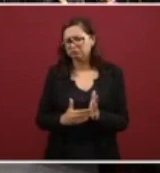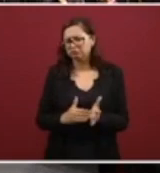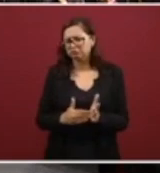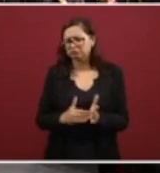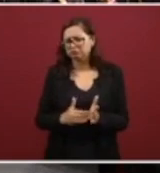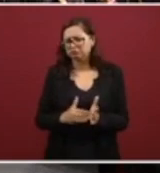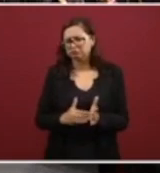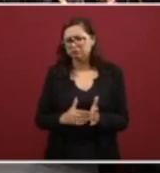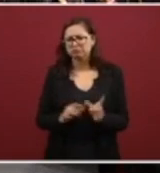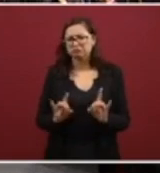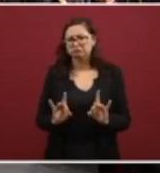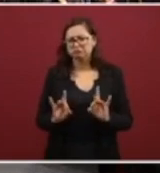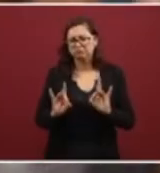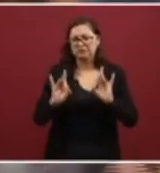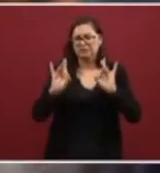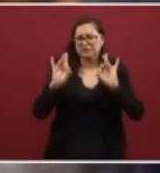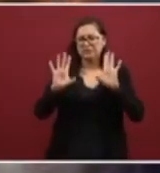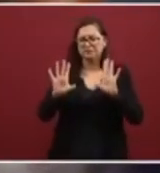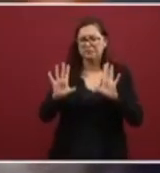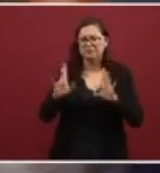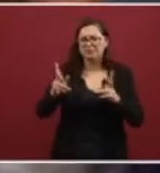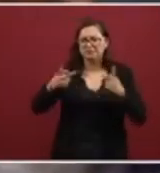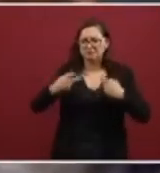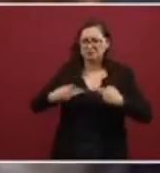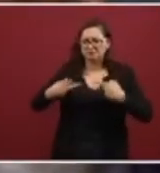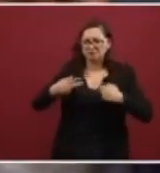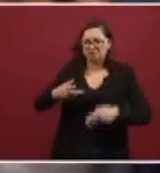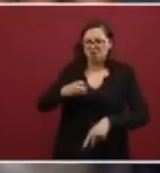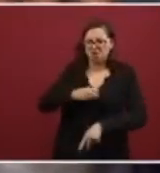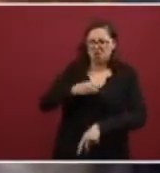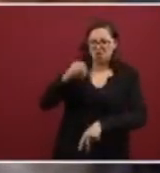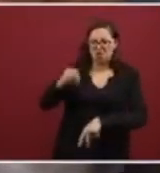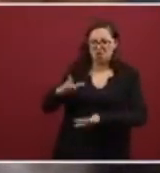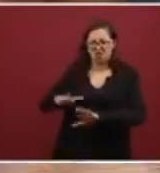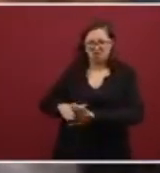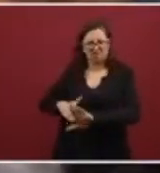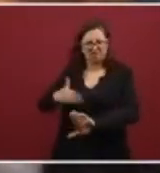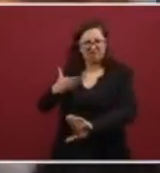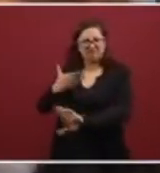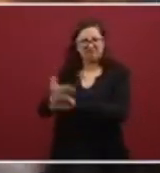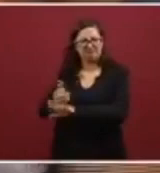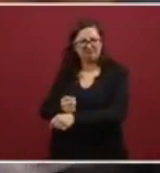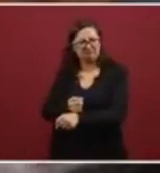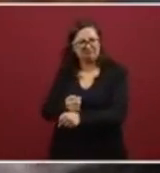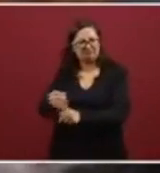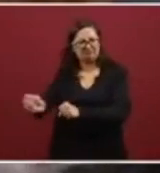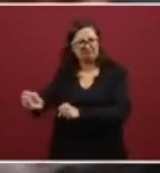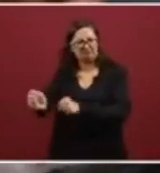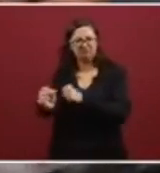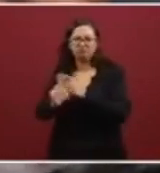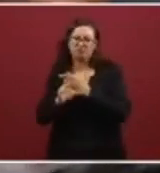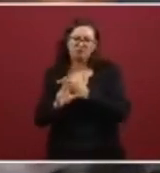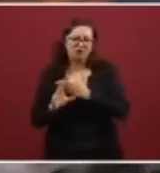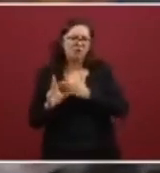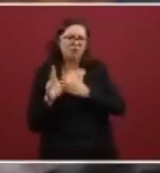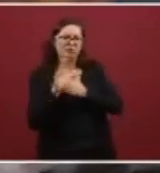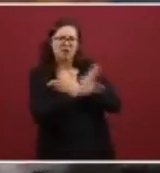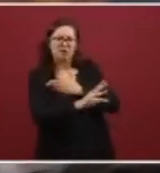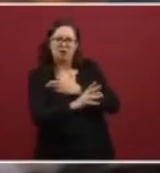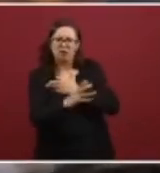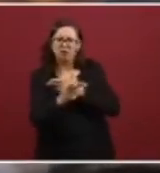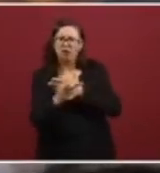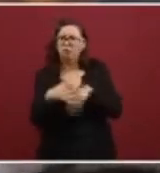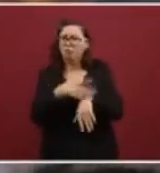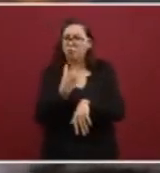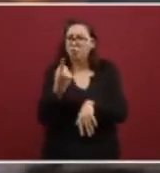actos xenófobos que, pues, como se están viendo, ya hay opiniones amplias de personas que no quieren a